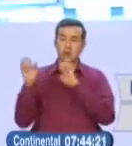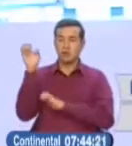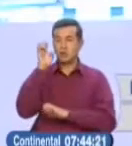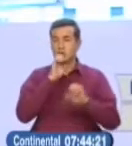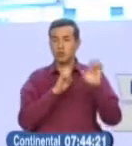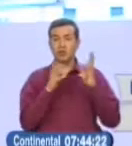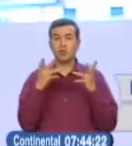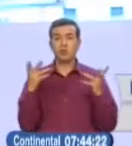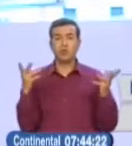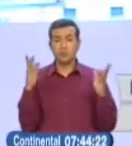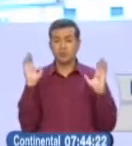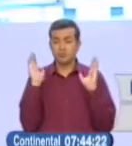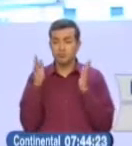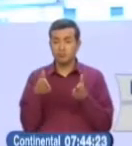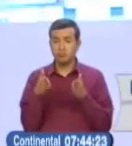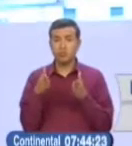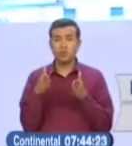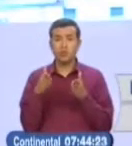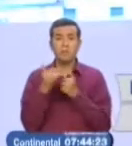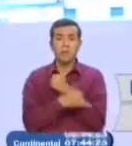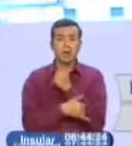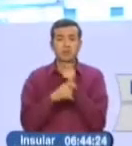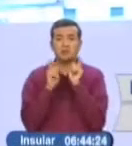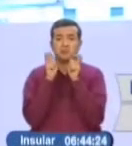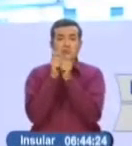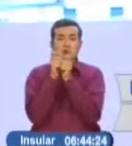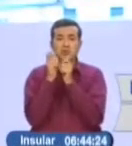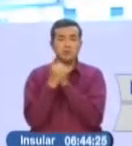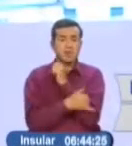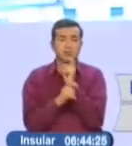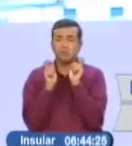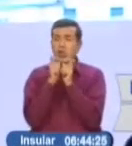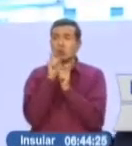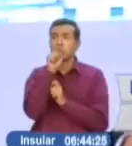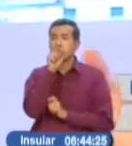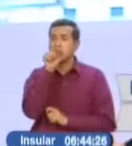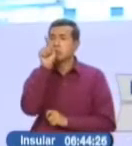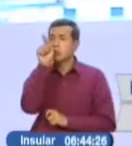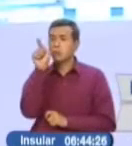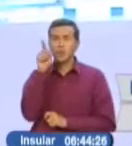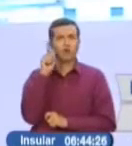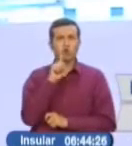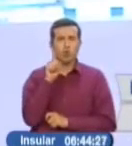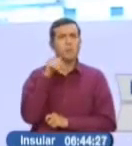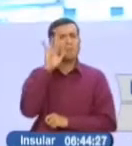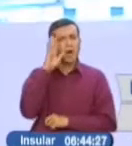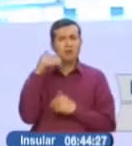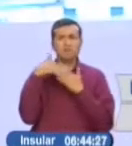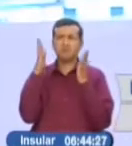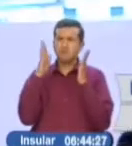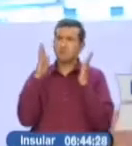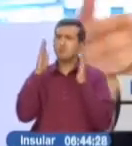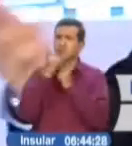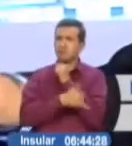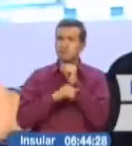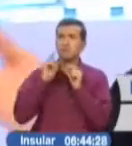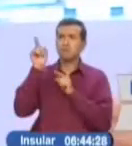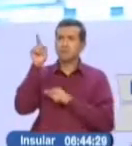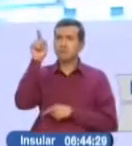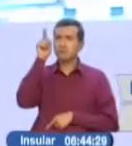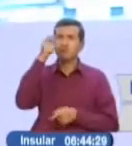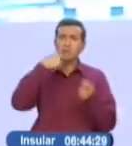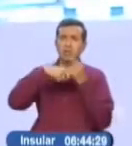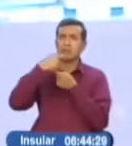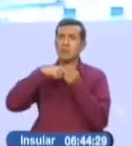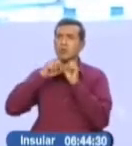teníamos una concentración en pocos destinos. La idea lógica era abrirnos hacia otras fuentes de posibilidades de ingreso